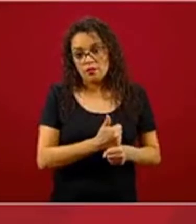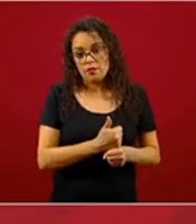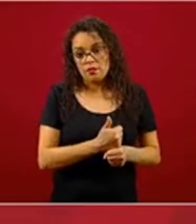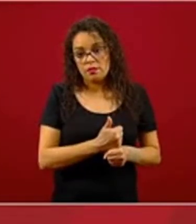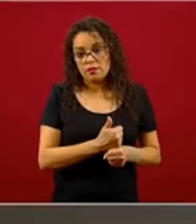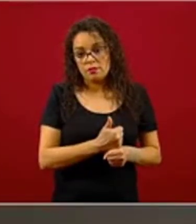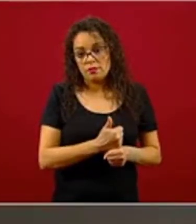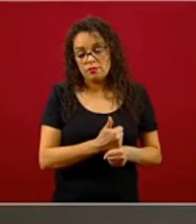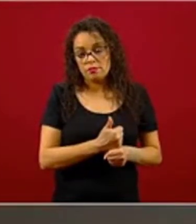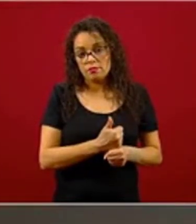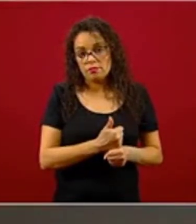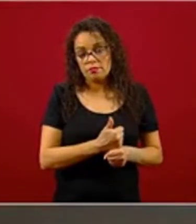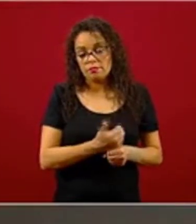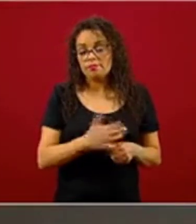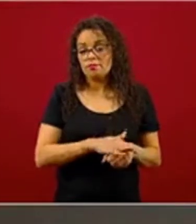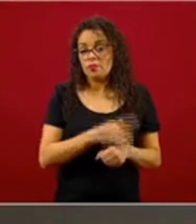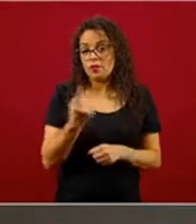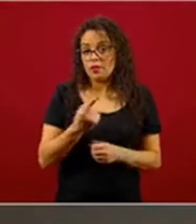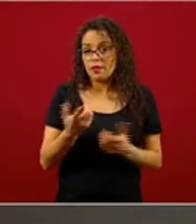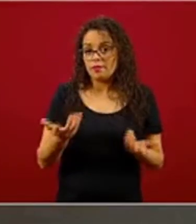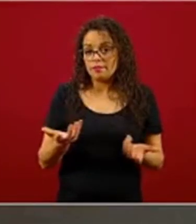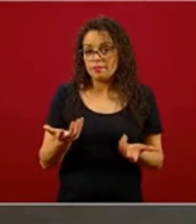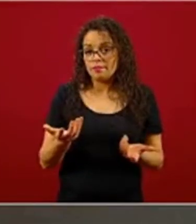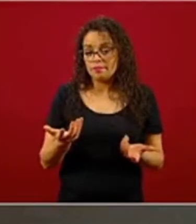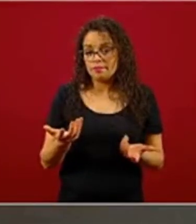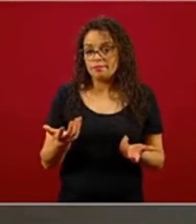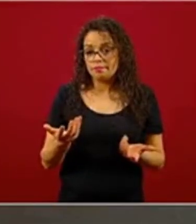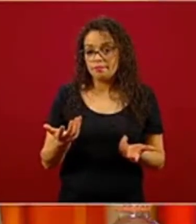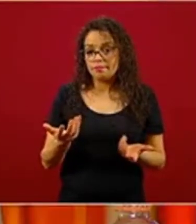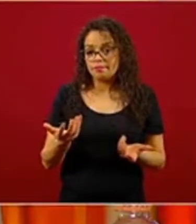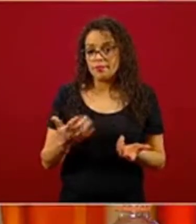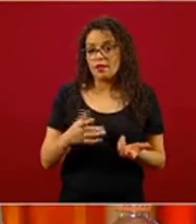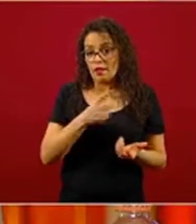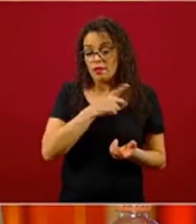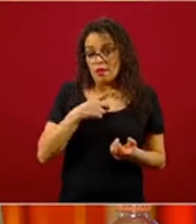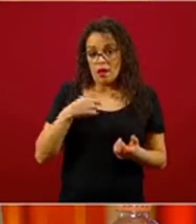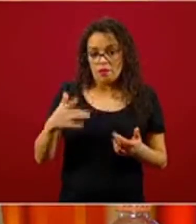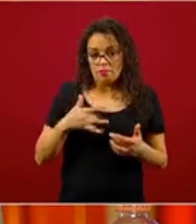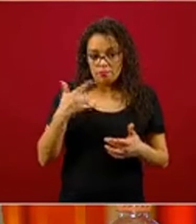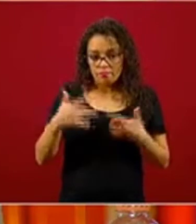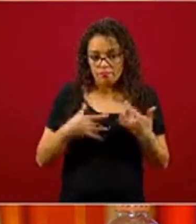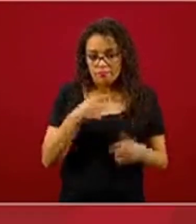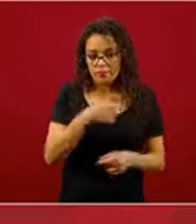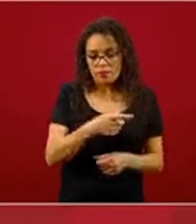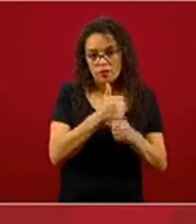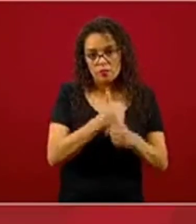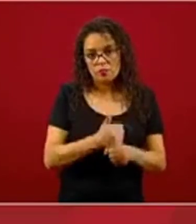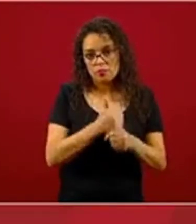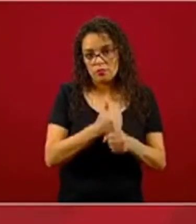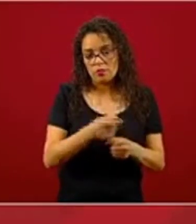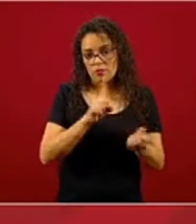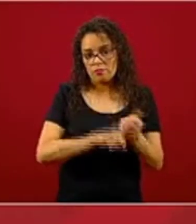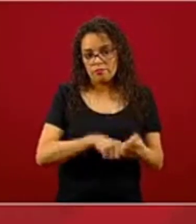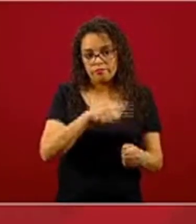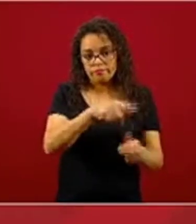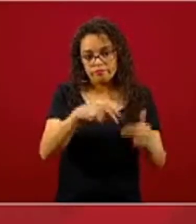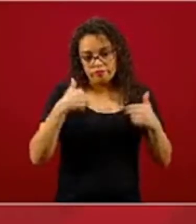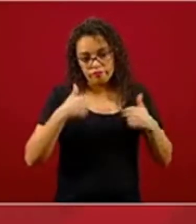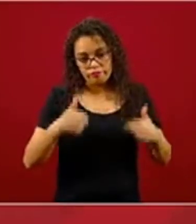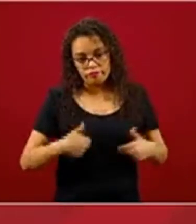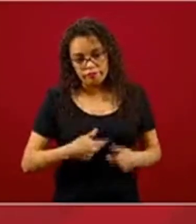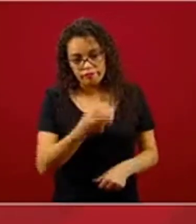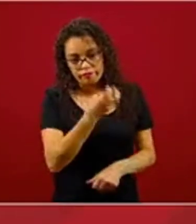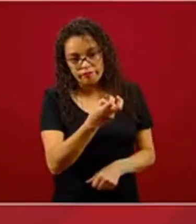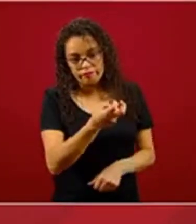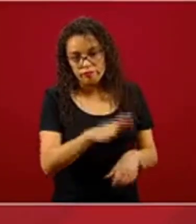Y existe una, desde luego, completa simpatía, empatía por el sufrimiento humano en este caso. Quien no ha